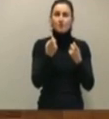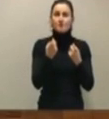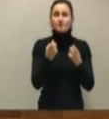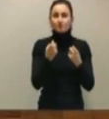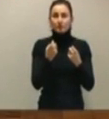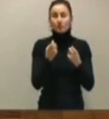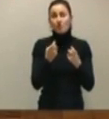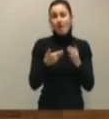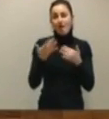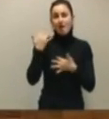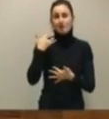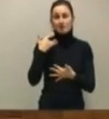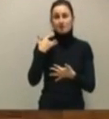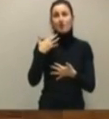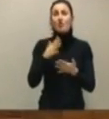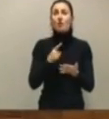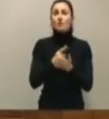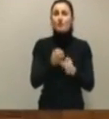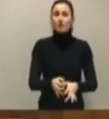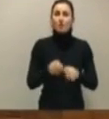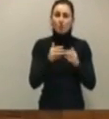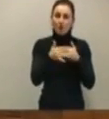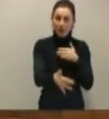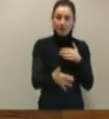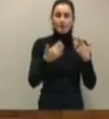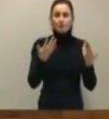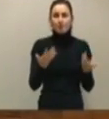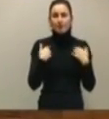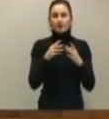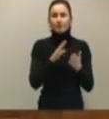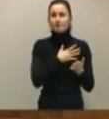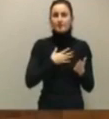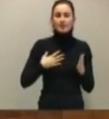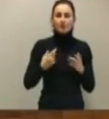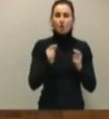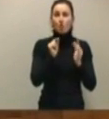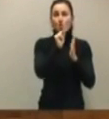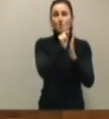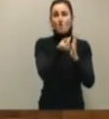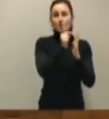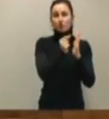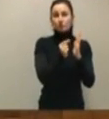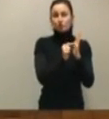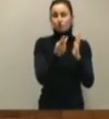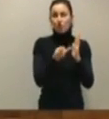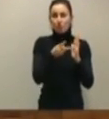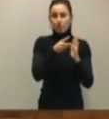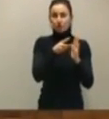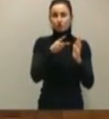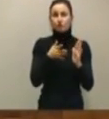el camino que ya hemos andado. Pero miren, refiriéndome en concreto a dos puntos de la fiscalidad que son los que han ocupado mayor